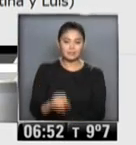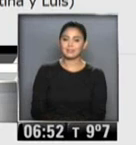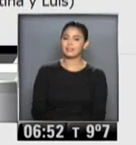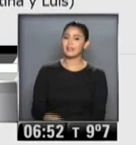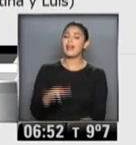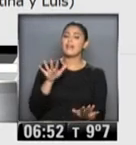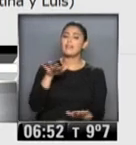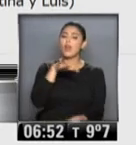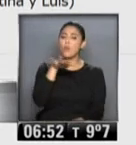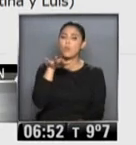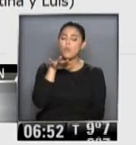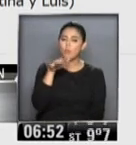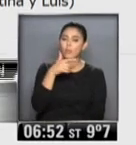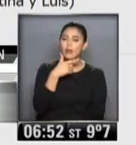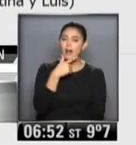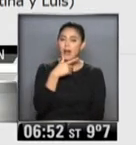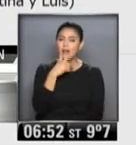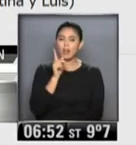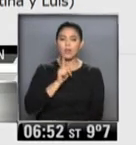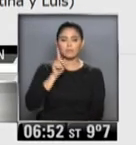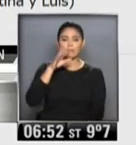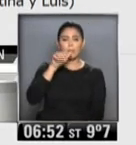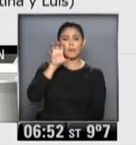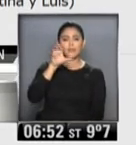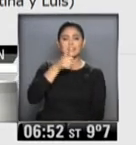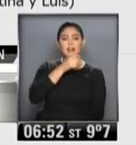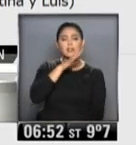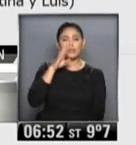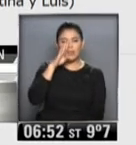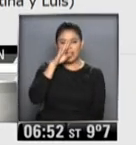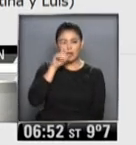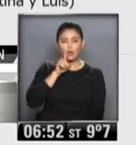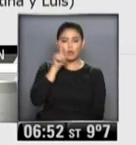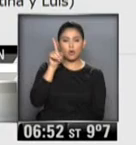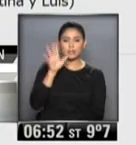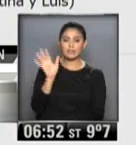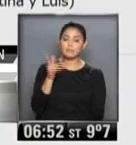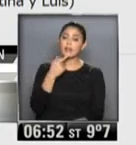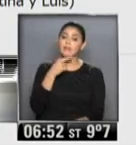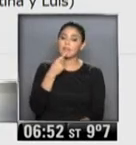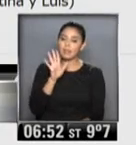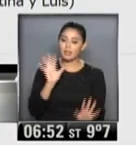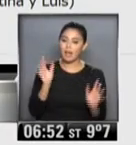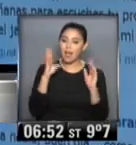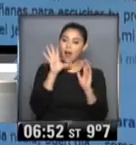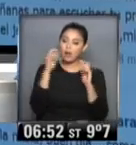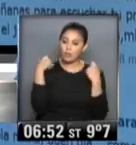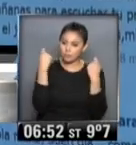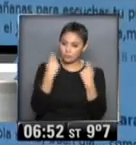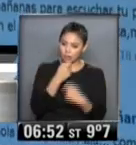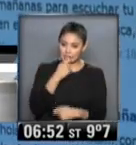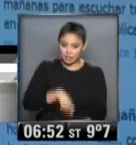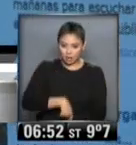ver, Chipoleti dice que está al norte de Río Negro. Mira, yo saldría con abrigo, Brian. Si tenés una